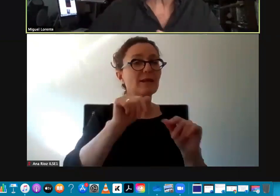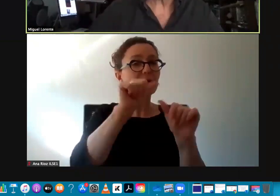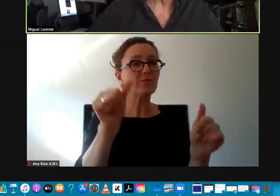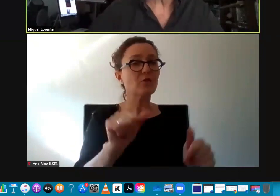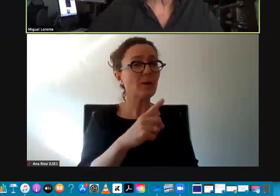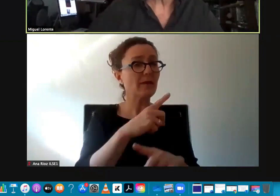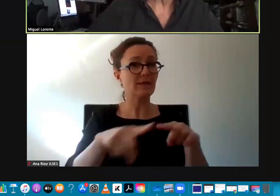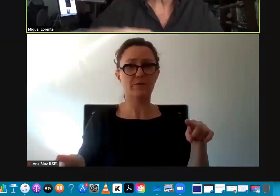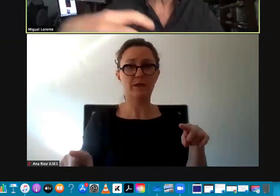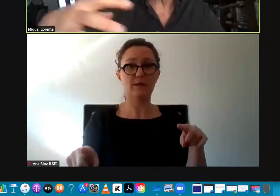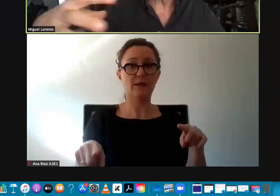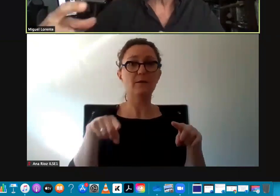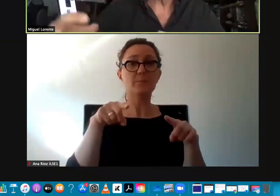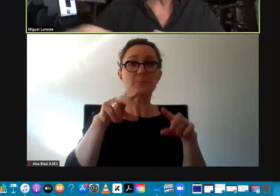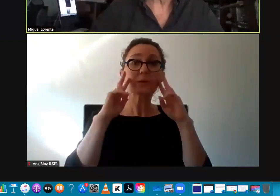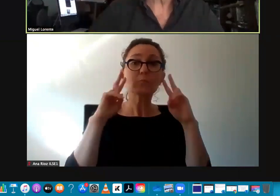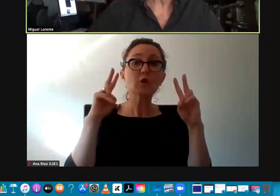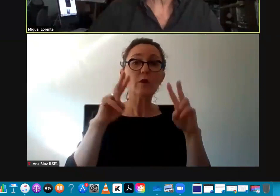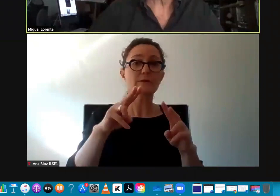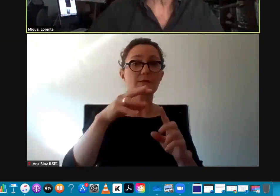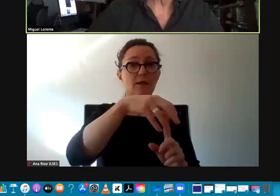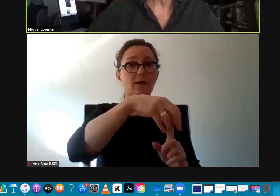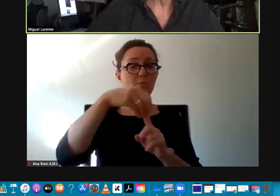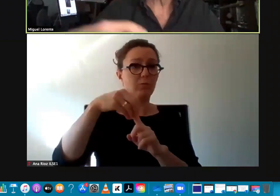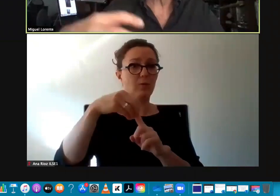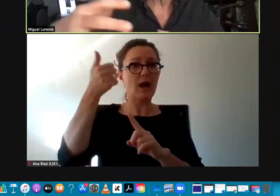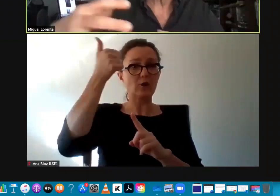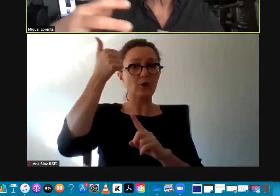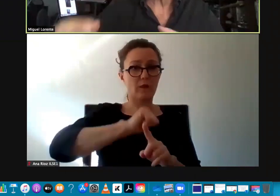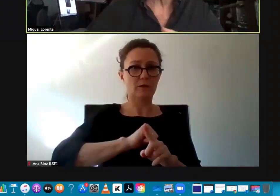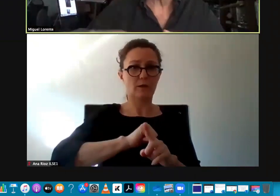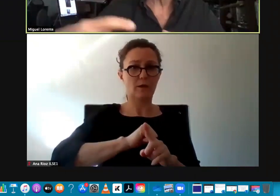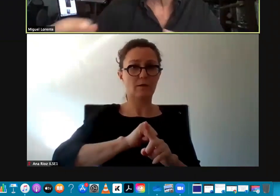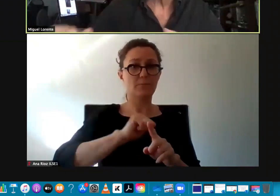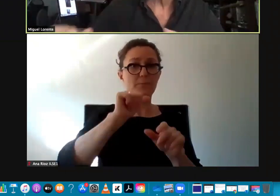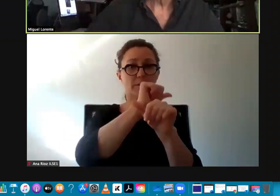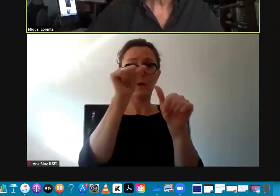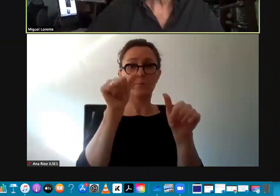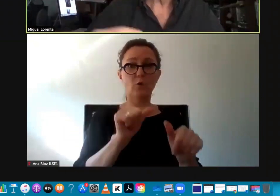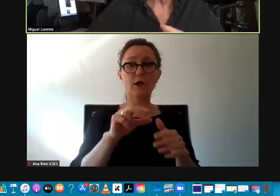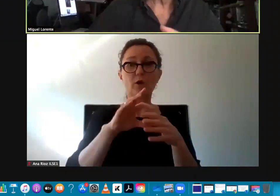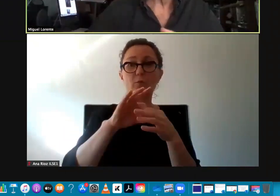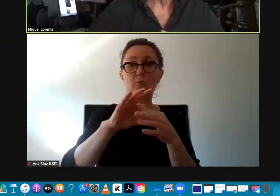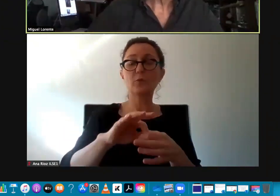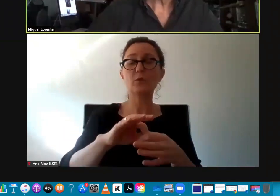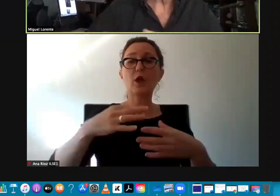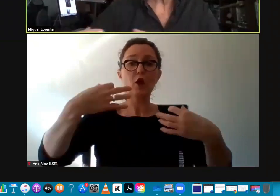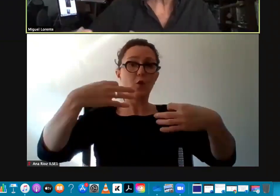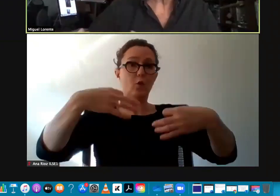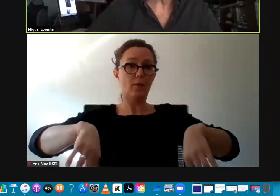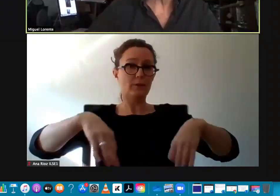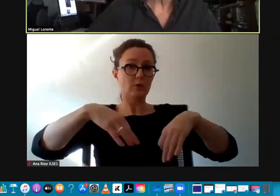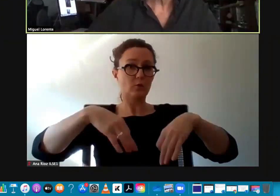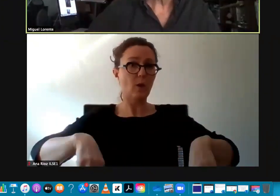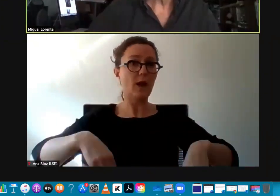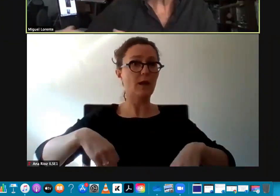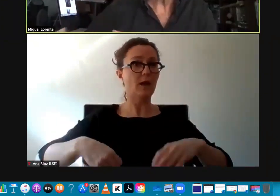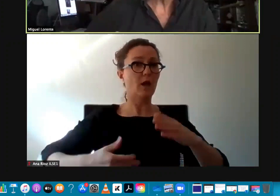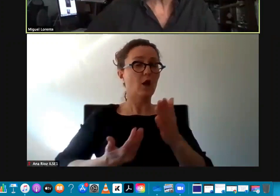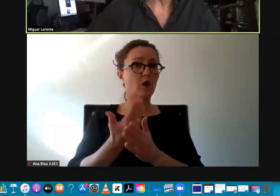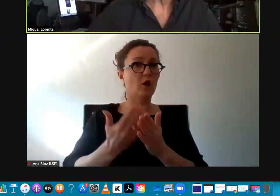visión androcéntrica que tiene el modelo sobre lo habitual, lo común, lo cotidiano, también vemos